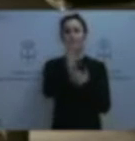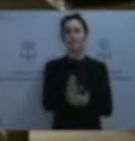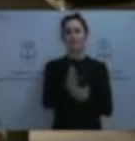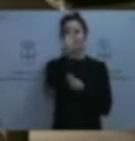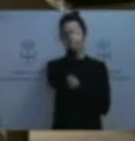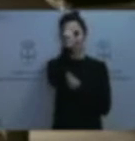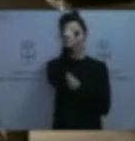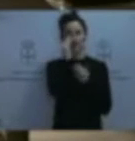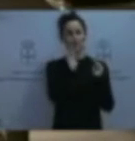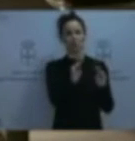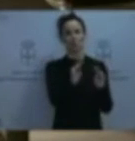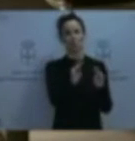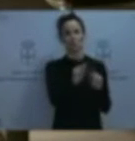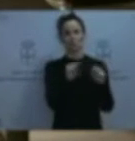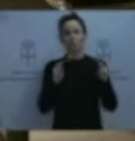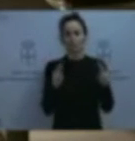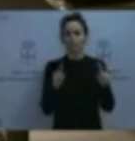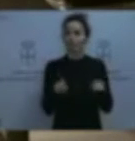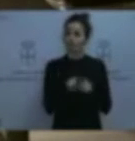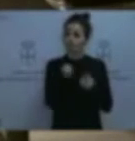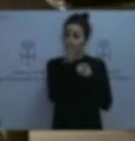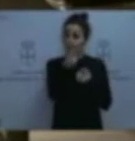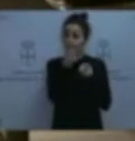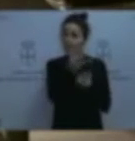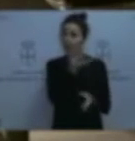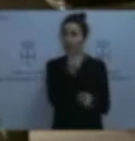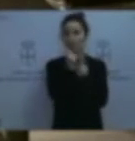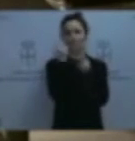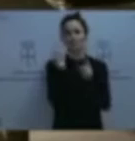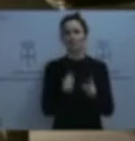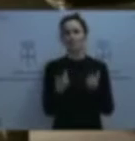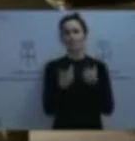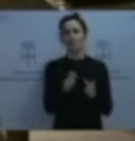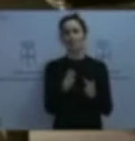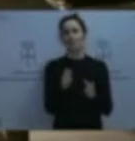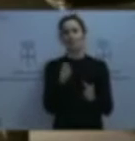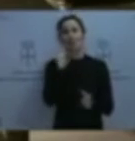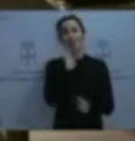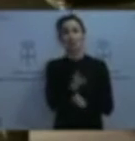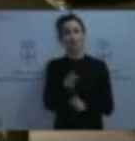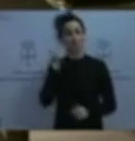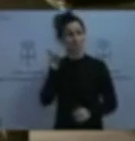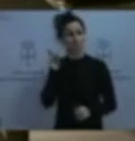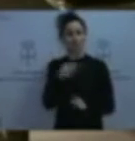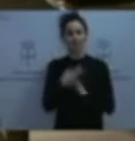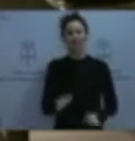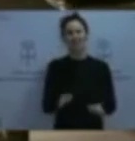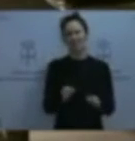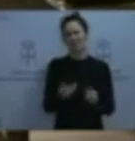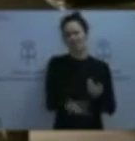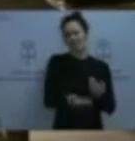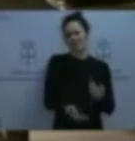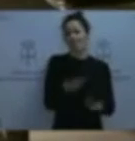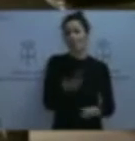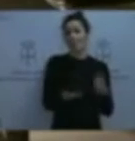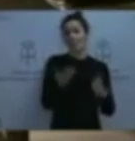de su gobierno, que ya se ha expresado en contra de la creación de esta unidad anticorrupción, es menos relevante de lo que podría haber sido hace 2 años. Es